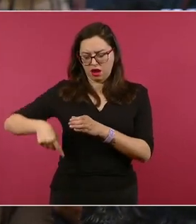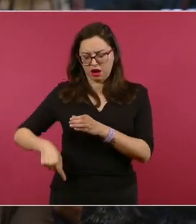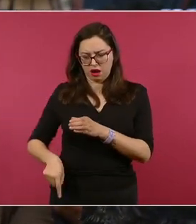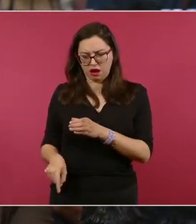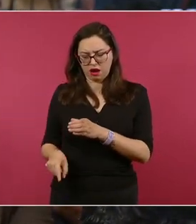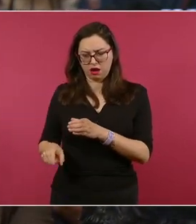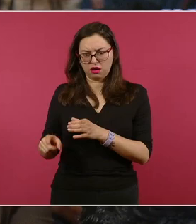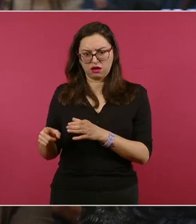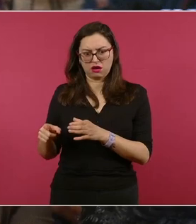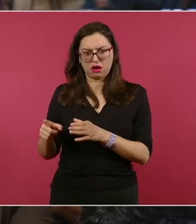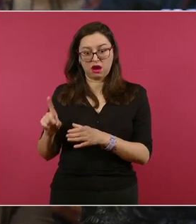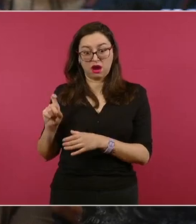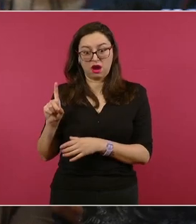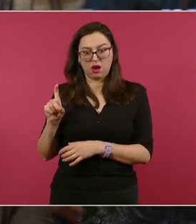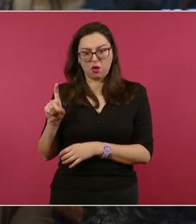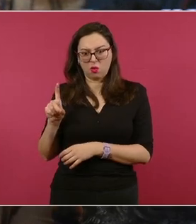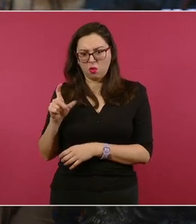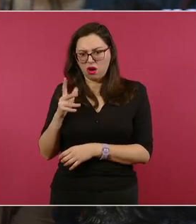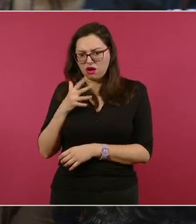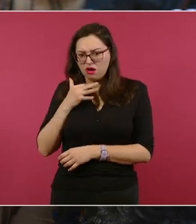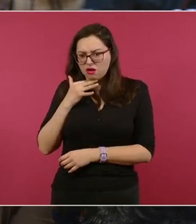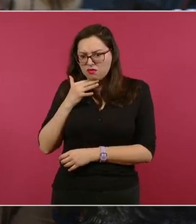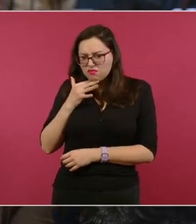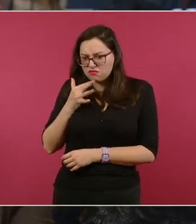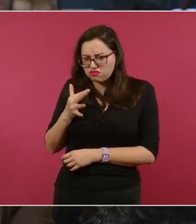cerrar porque olía feo,